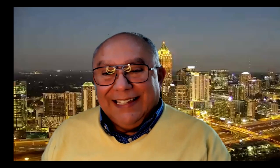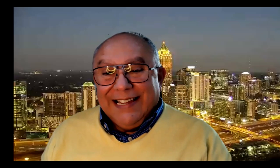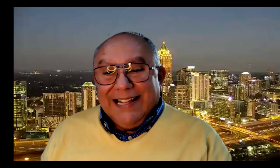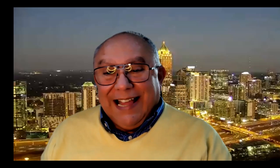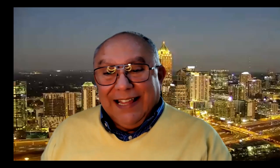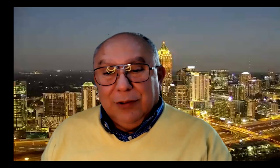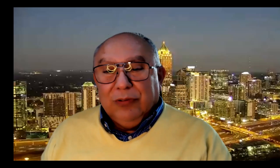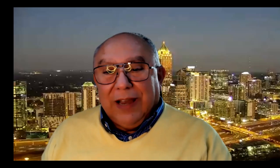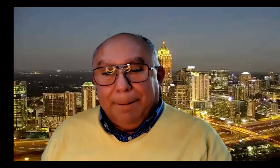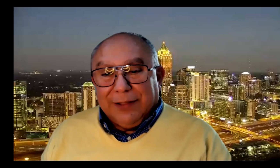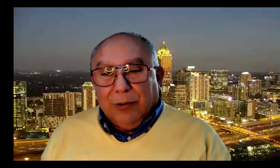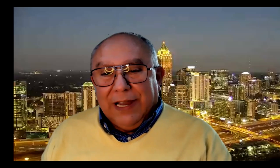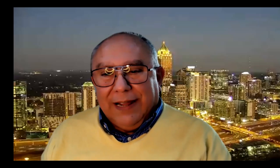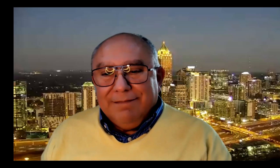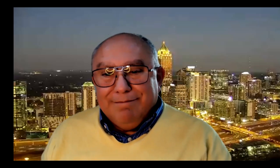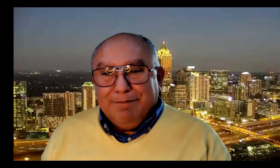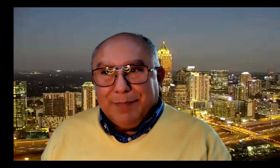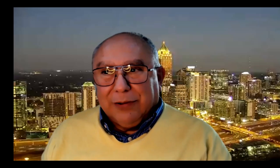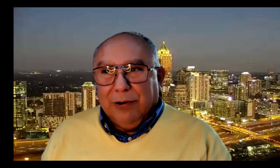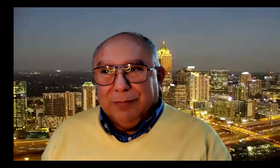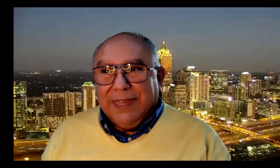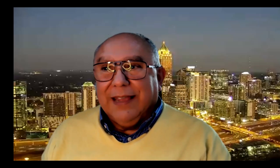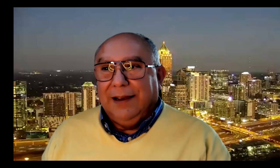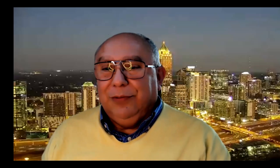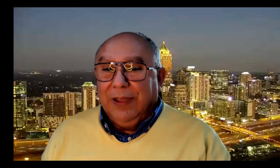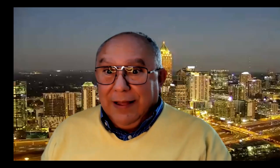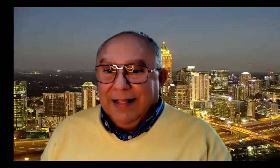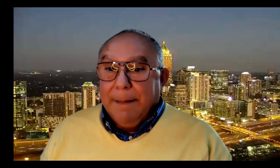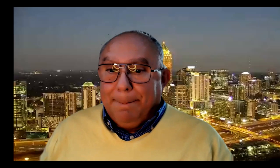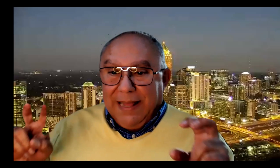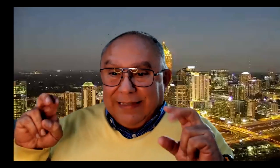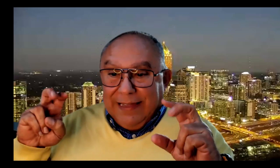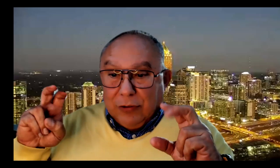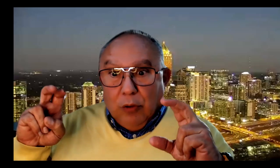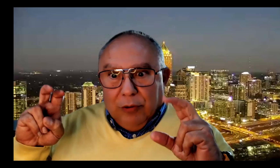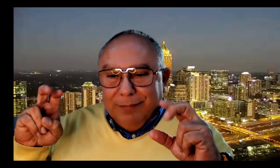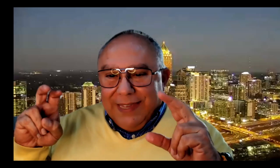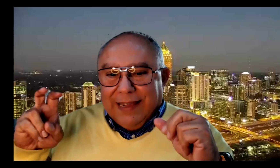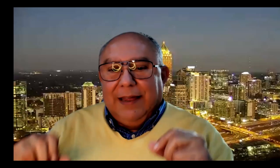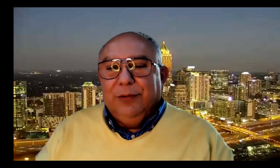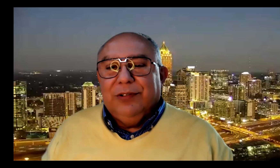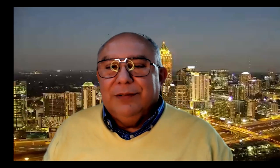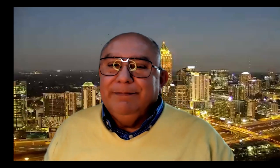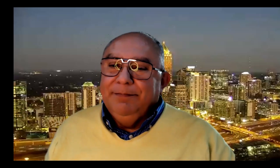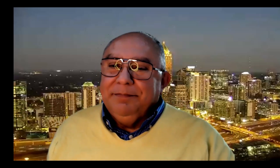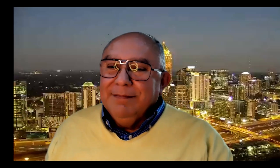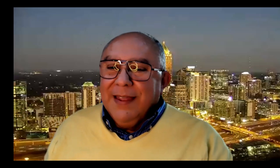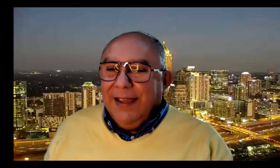desmantelara la industria petrolera, Petróleos Mexicanos, la empresa de todos los